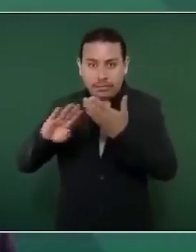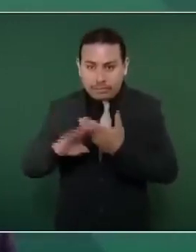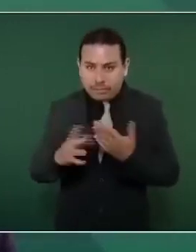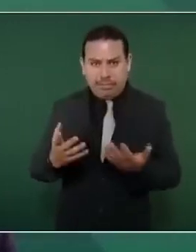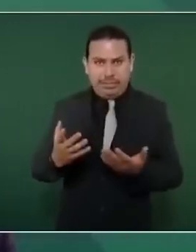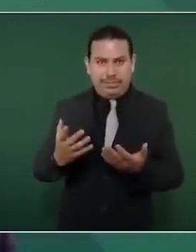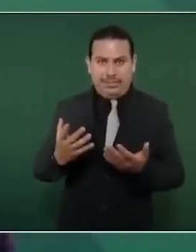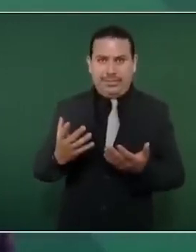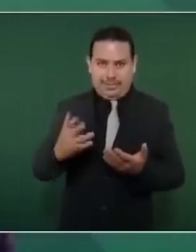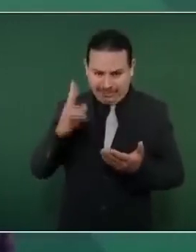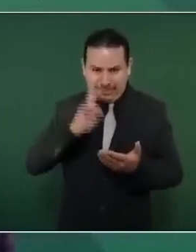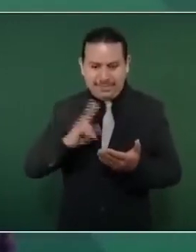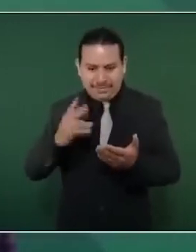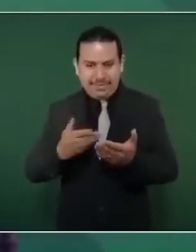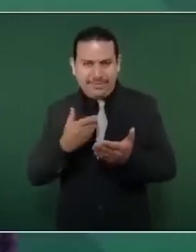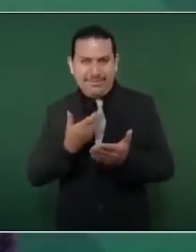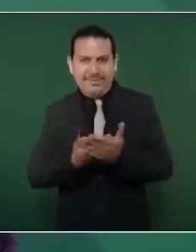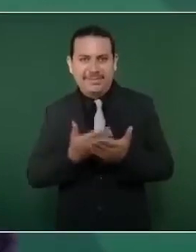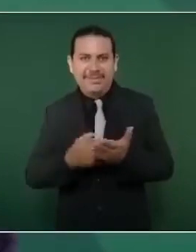candidato.